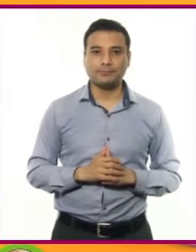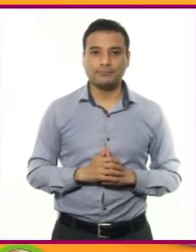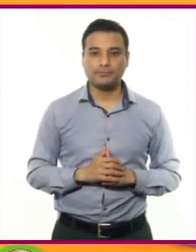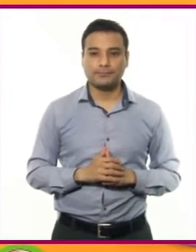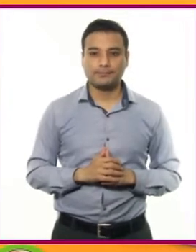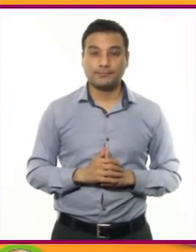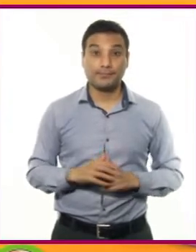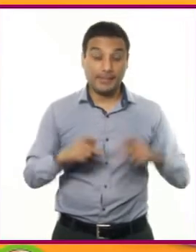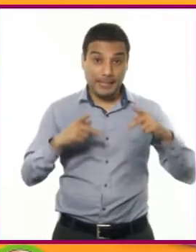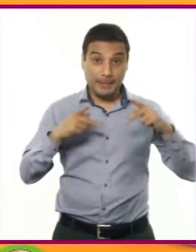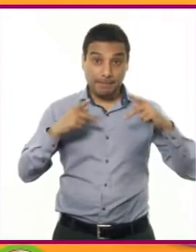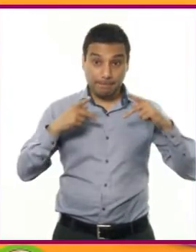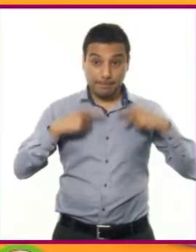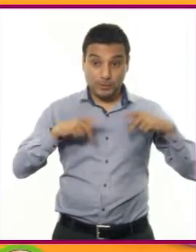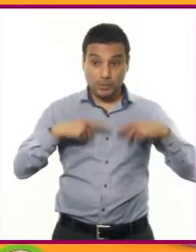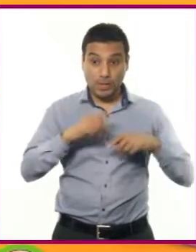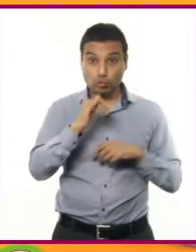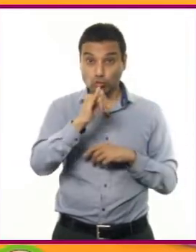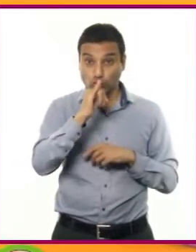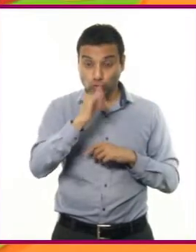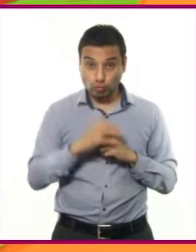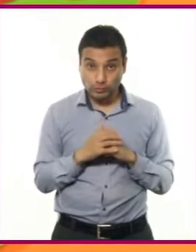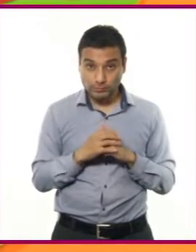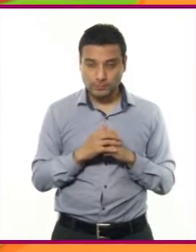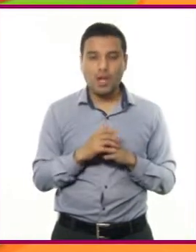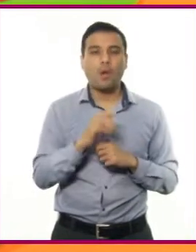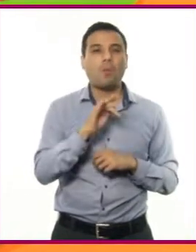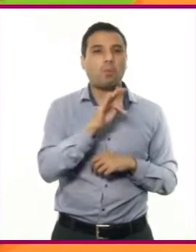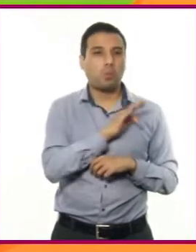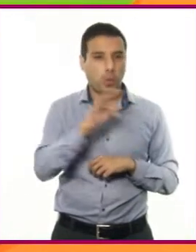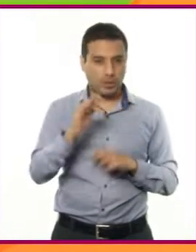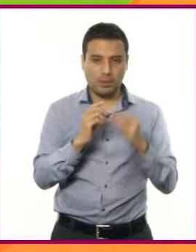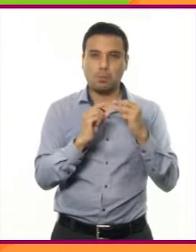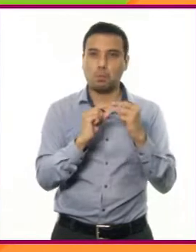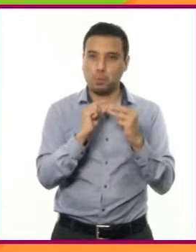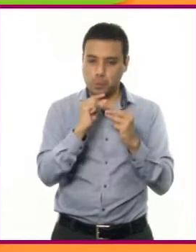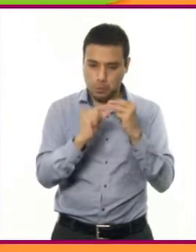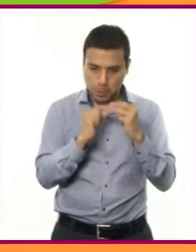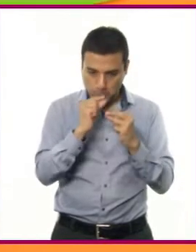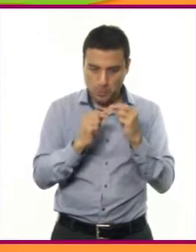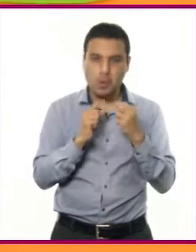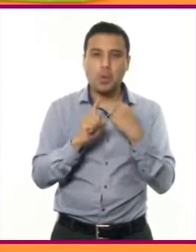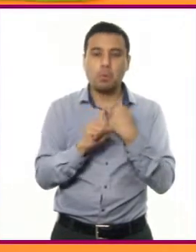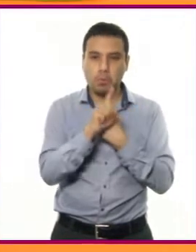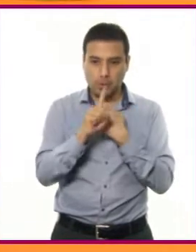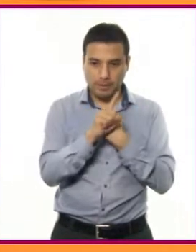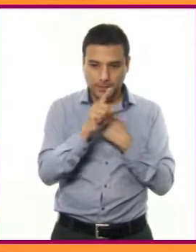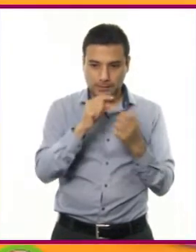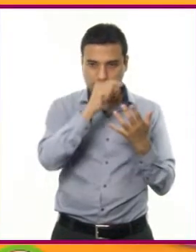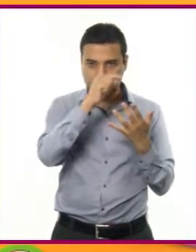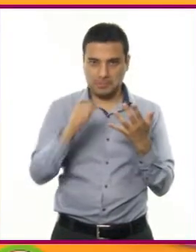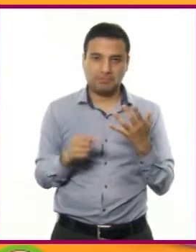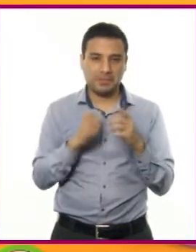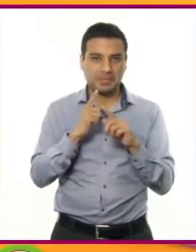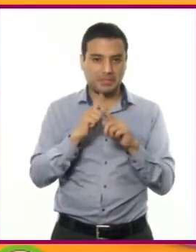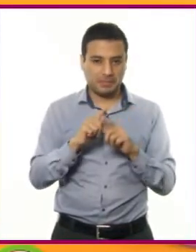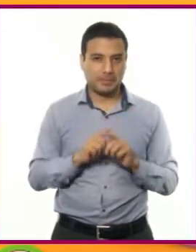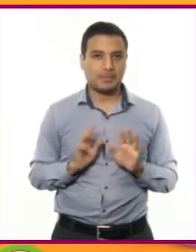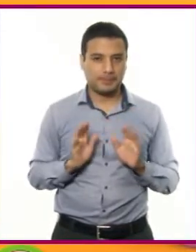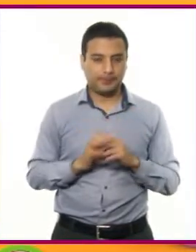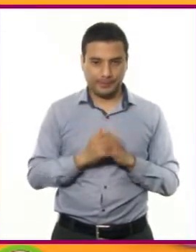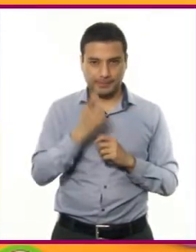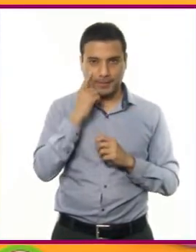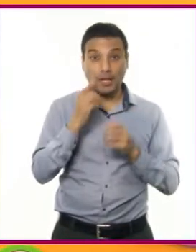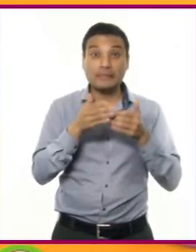persona que consume alcohol puede estar propensa a desarrollar diferentes afecciones en sus sistemas. A corto